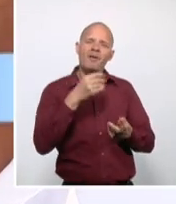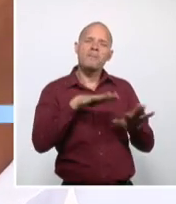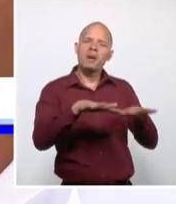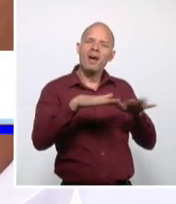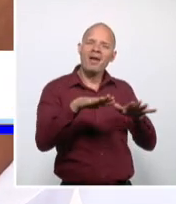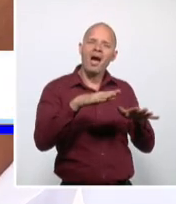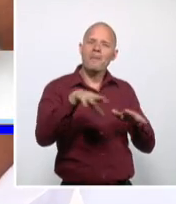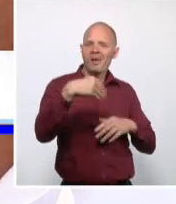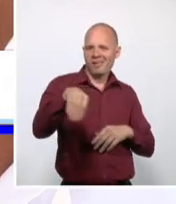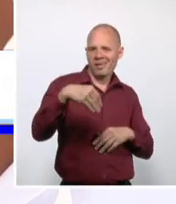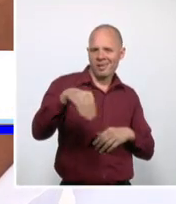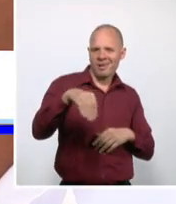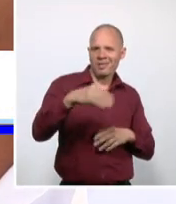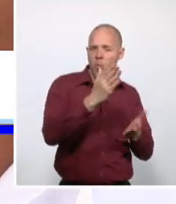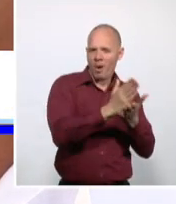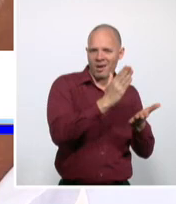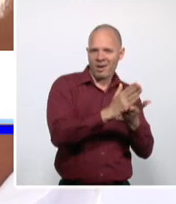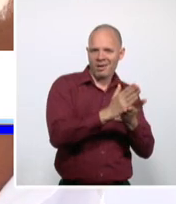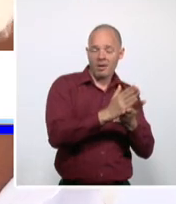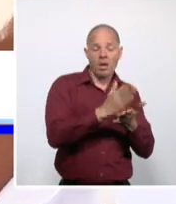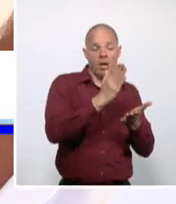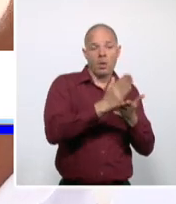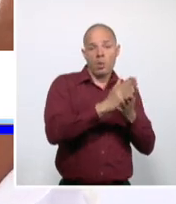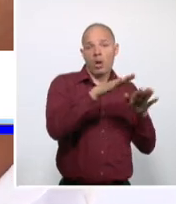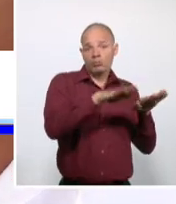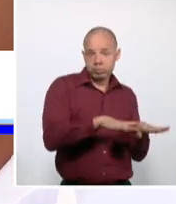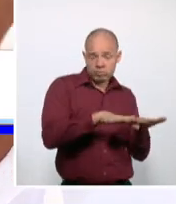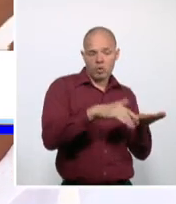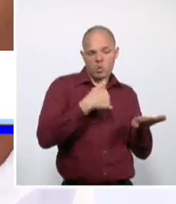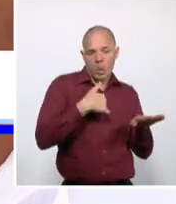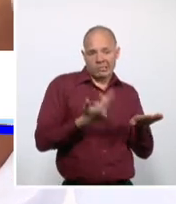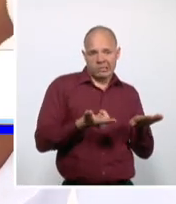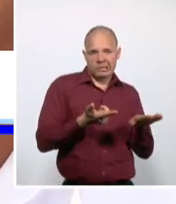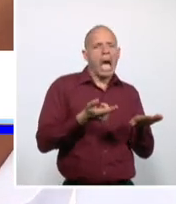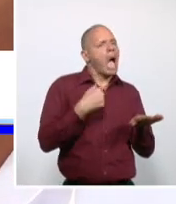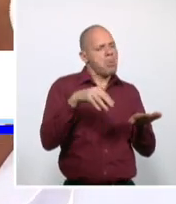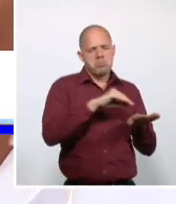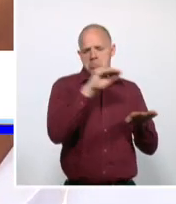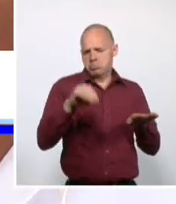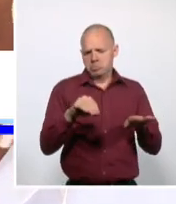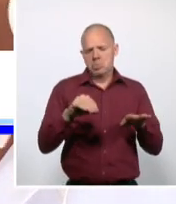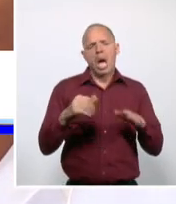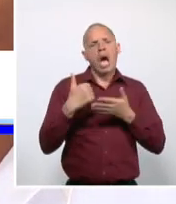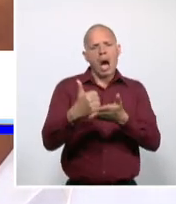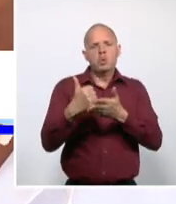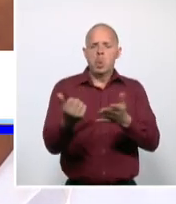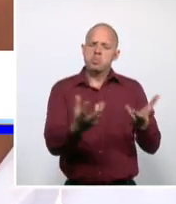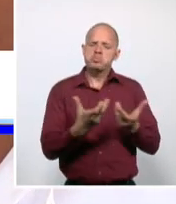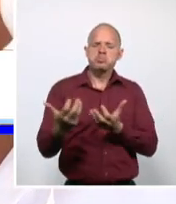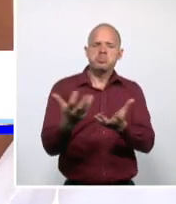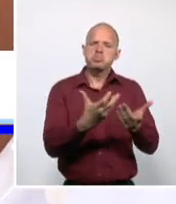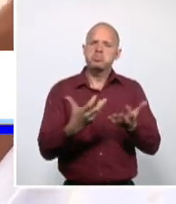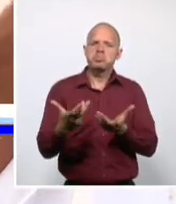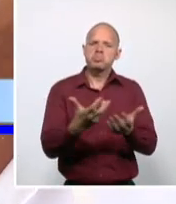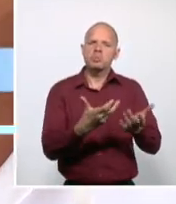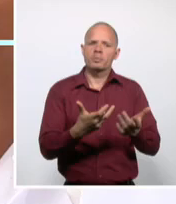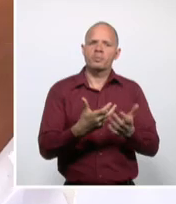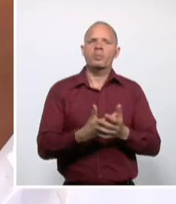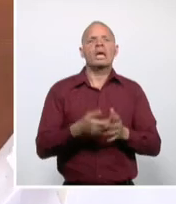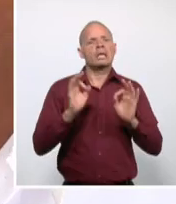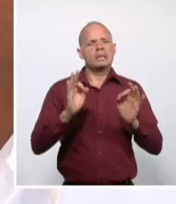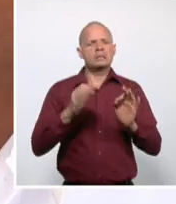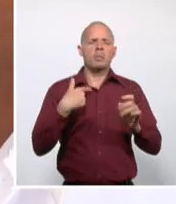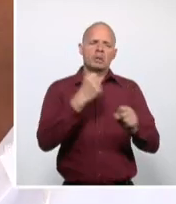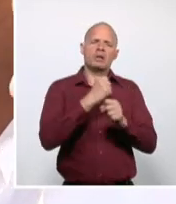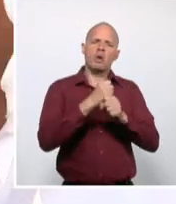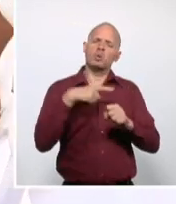dependiente gastronómico de la dispensada, estoy apoyando ahora. Comienzo sobre las 10 de la mañana y más o menos termino ahí sobre las 11,